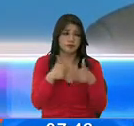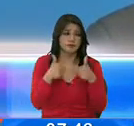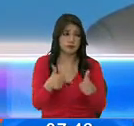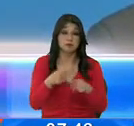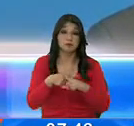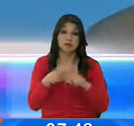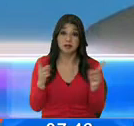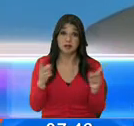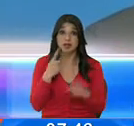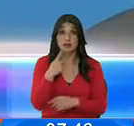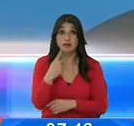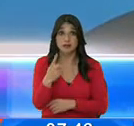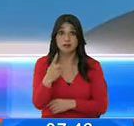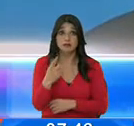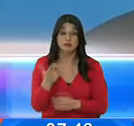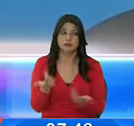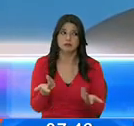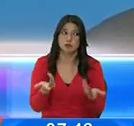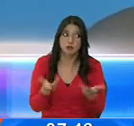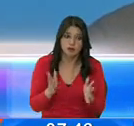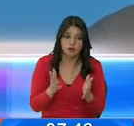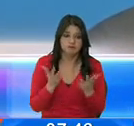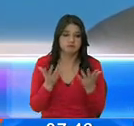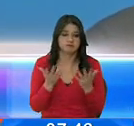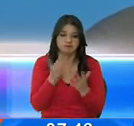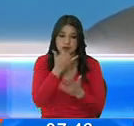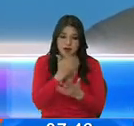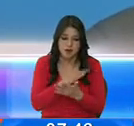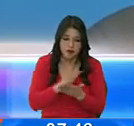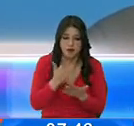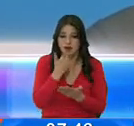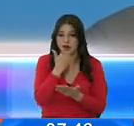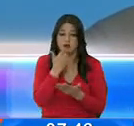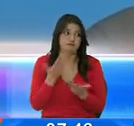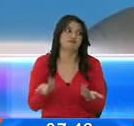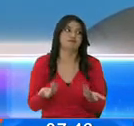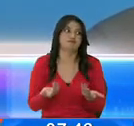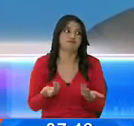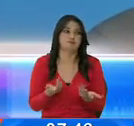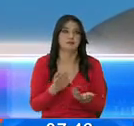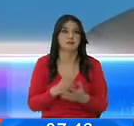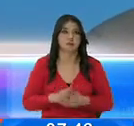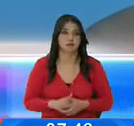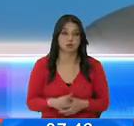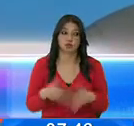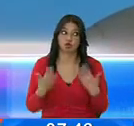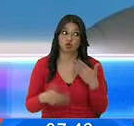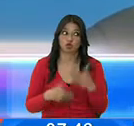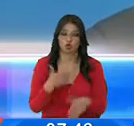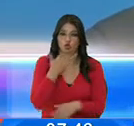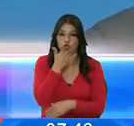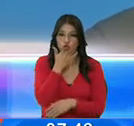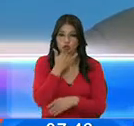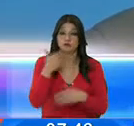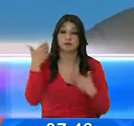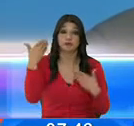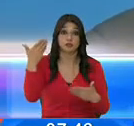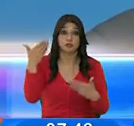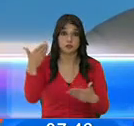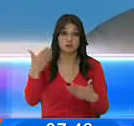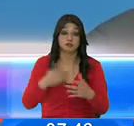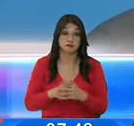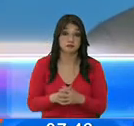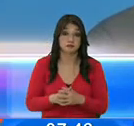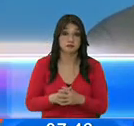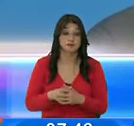las dos veces es increíble pero es cierto eso eso traerá serias consecuencias desde el punto de vista político